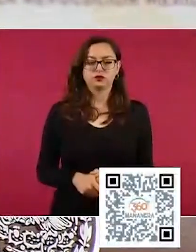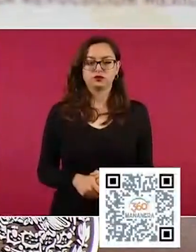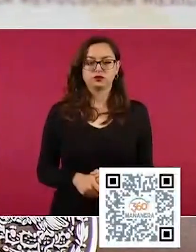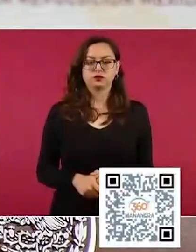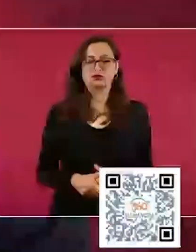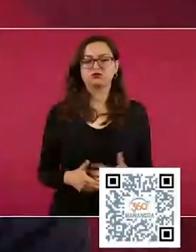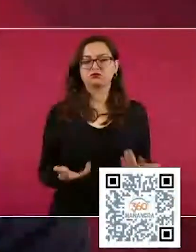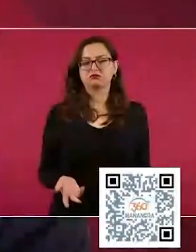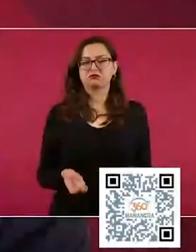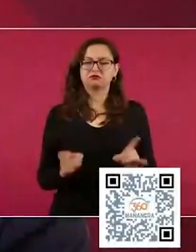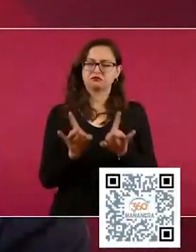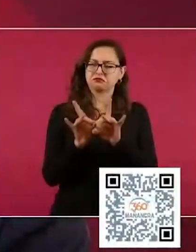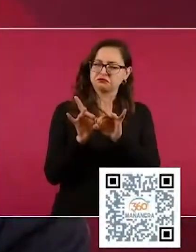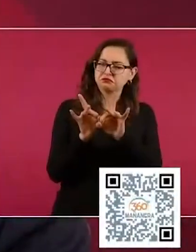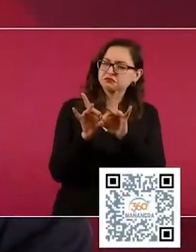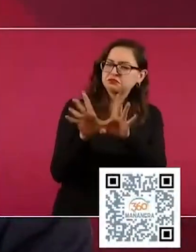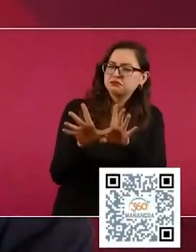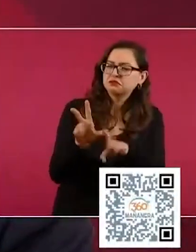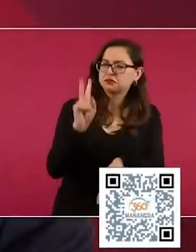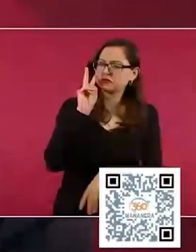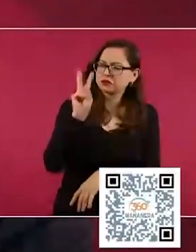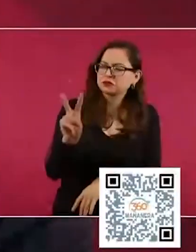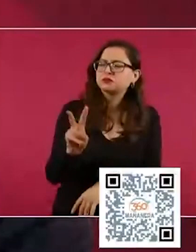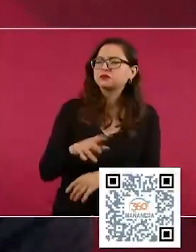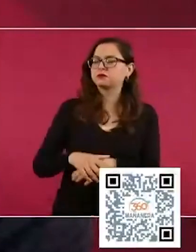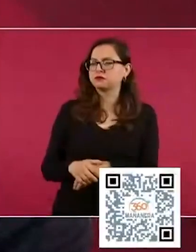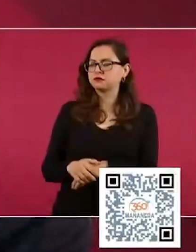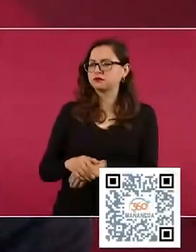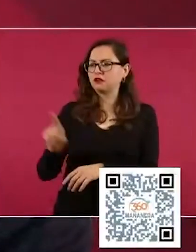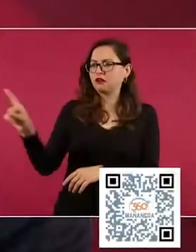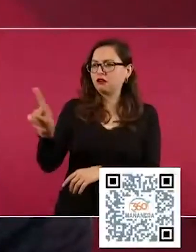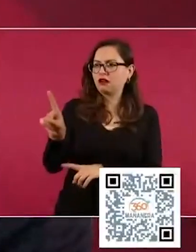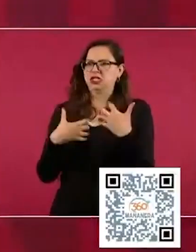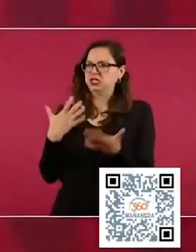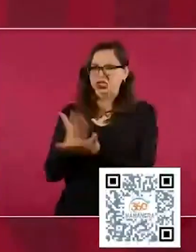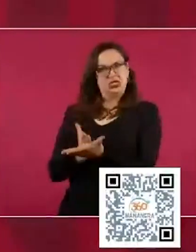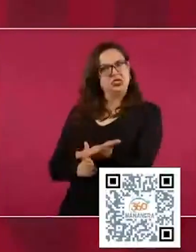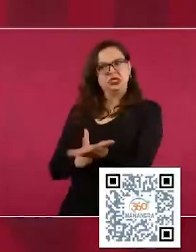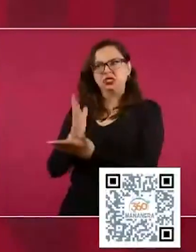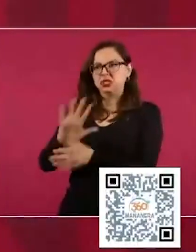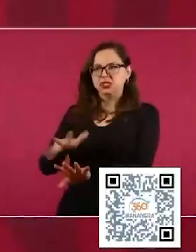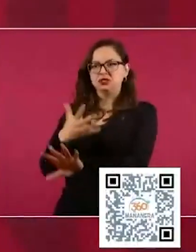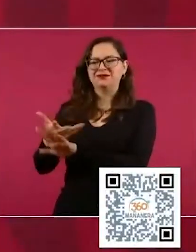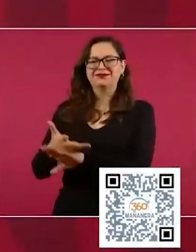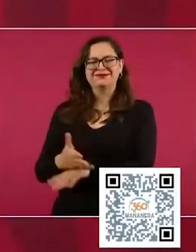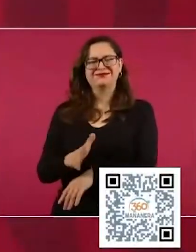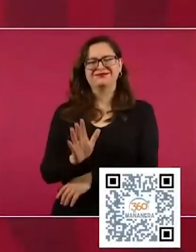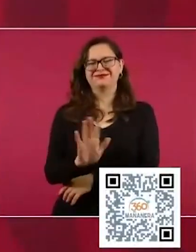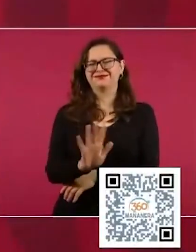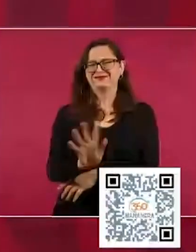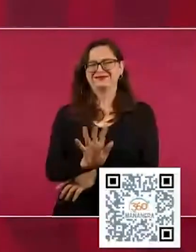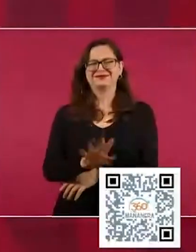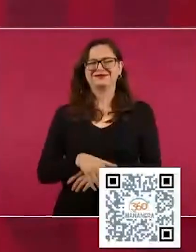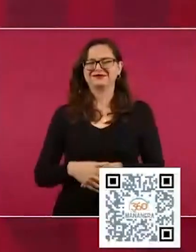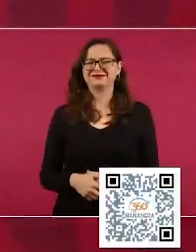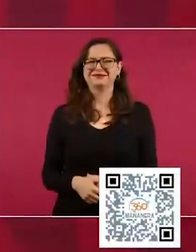engancharnos en no caer en ninguna provocación Nosotros somos